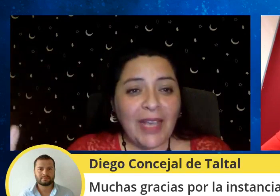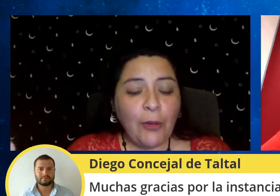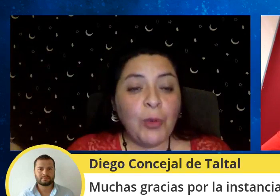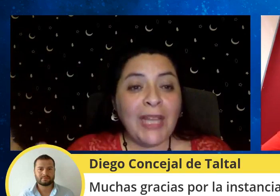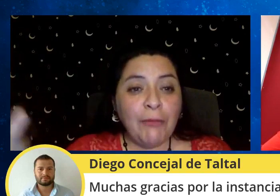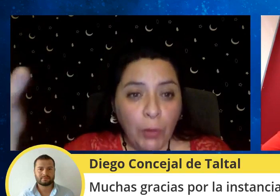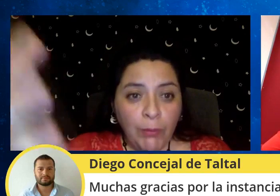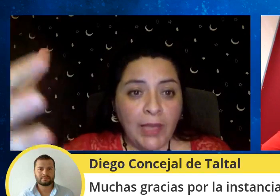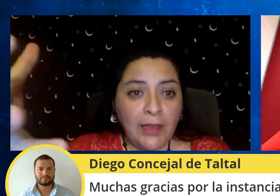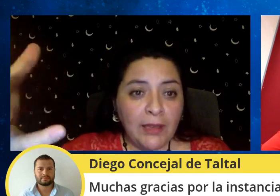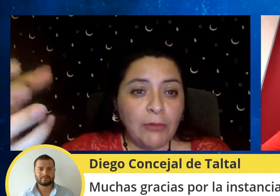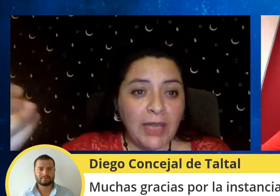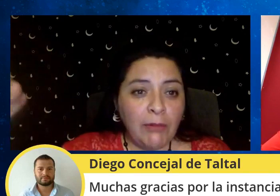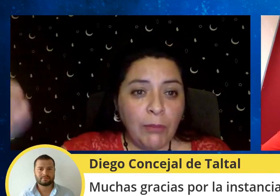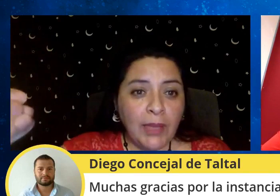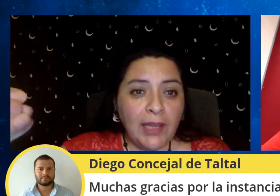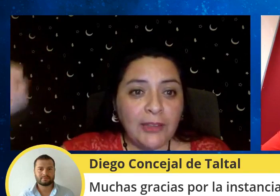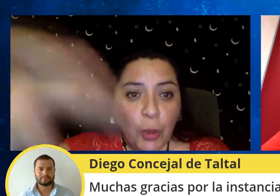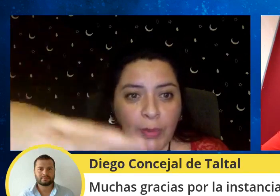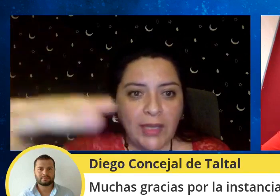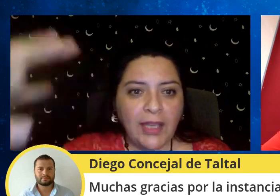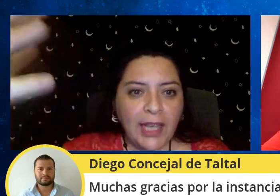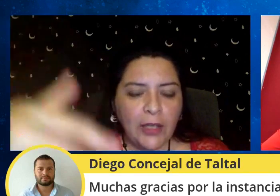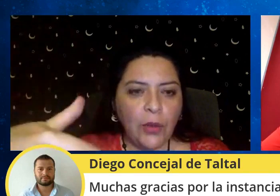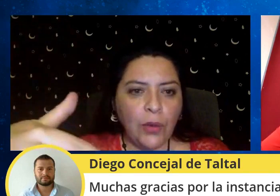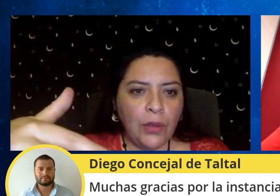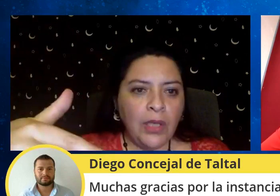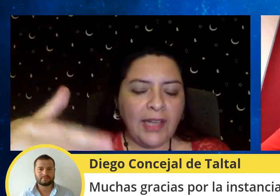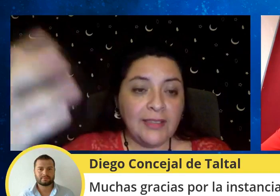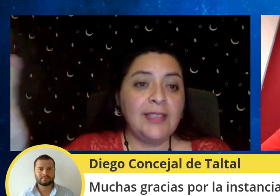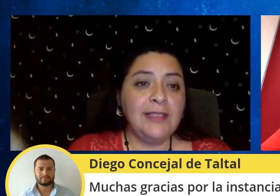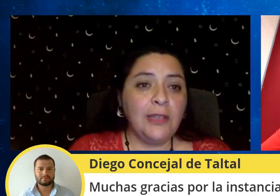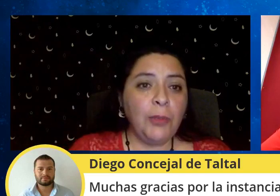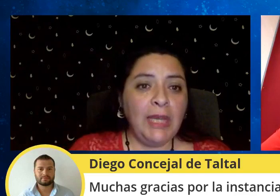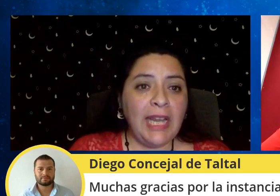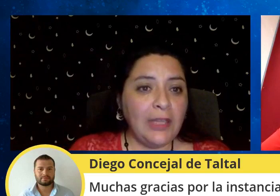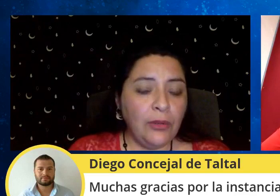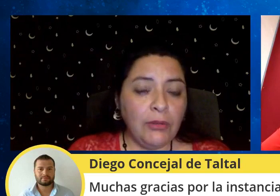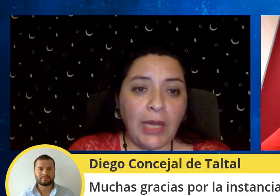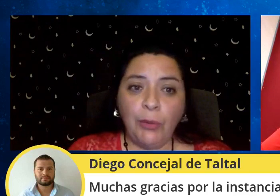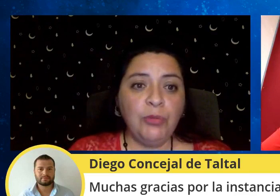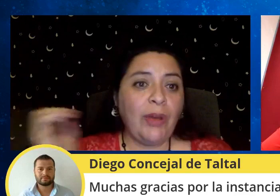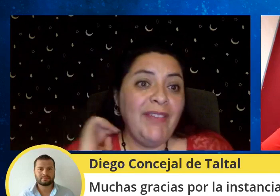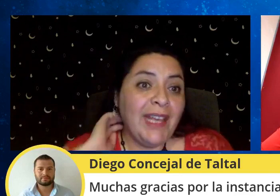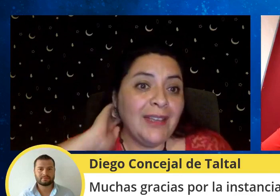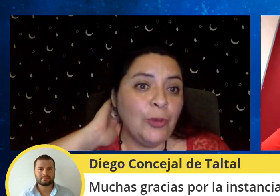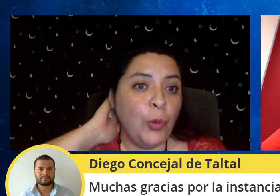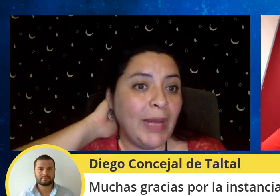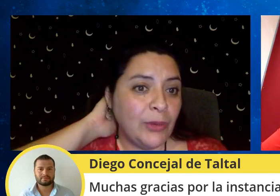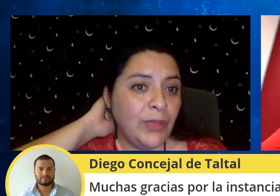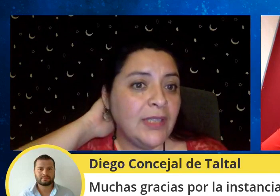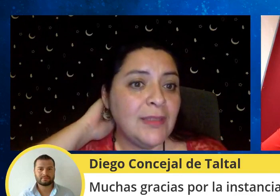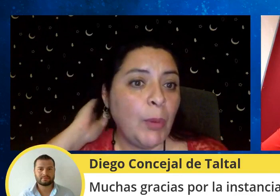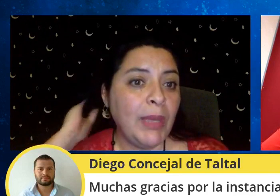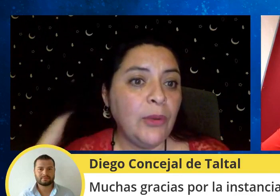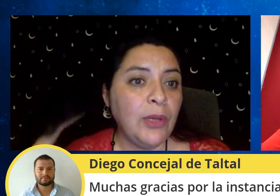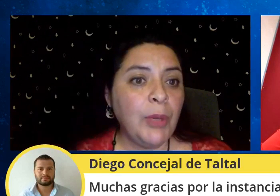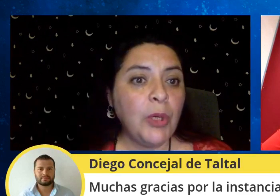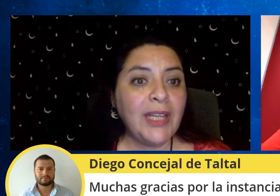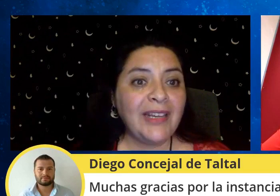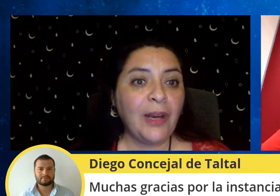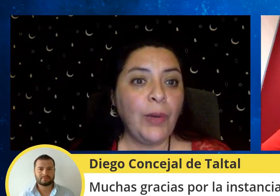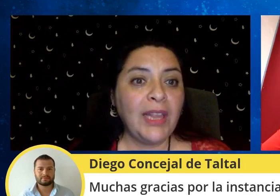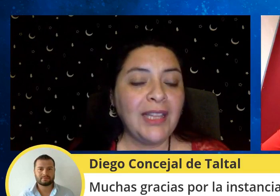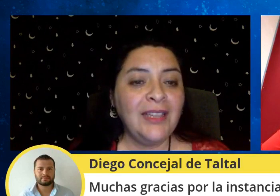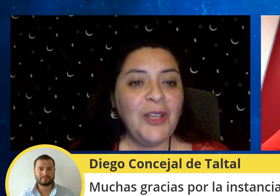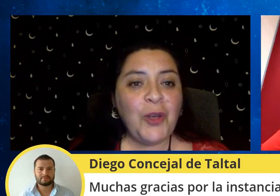Imagínate, pues, o sea, es como una bomba atómica que cayó hace 600.000 años. A lo mejor no habían humanos en ese momento, a lo